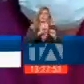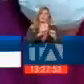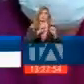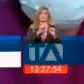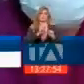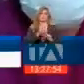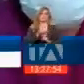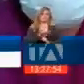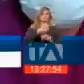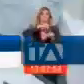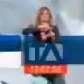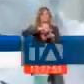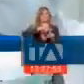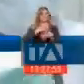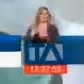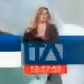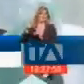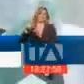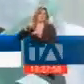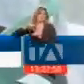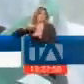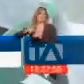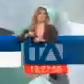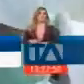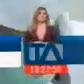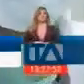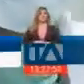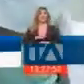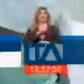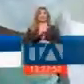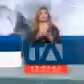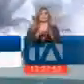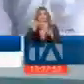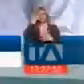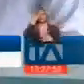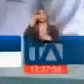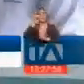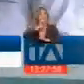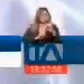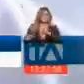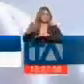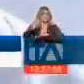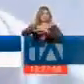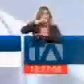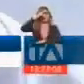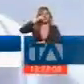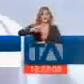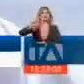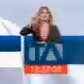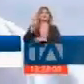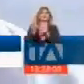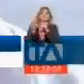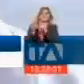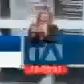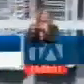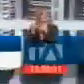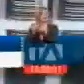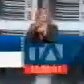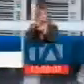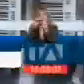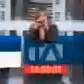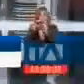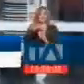muy pocas copias dentro del organismo. La investigación de la UDLA confirmó un estudio previo realizado en México a las mismas pruebas